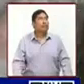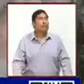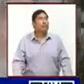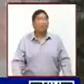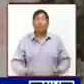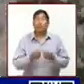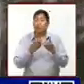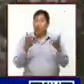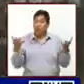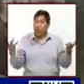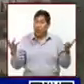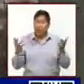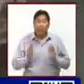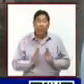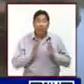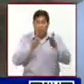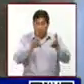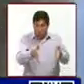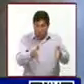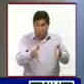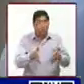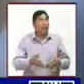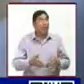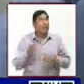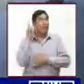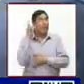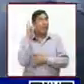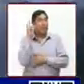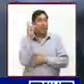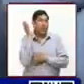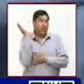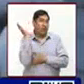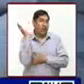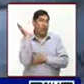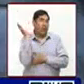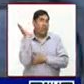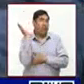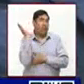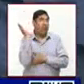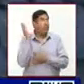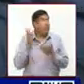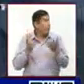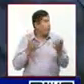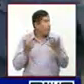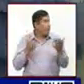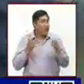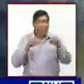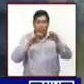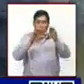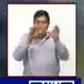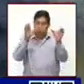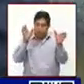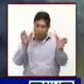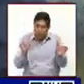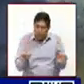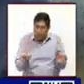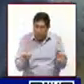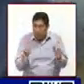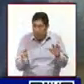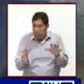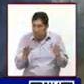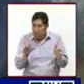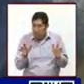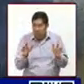En su mayoría las tumbas del cementerio La Llamita tiene esta característica de formar una